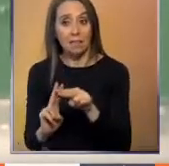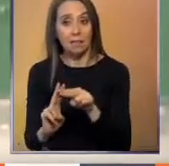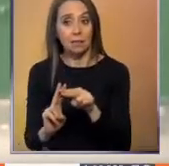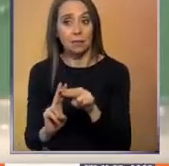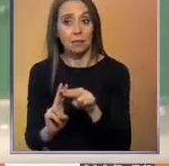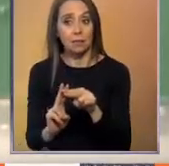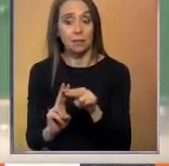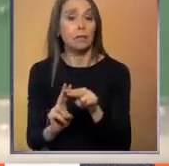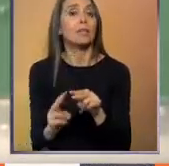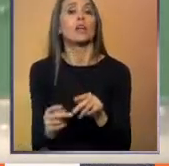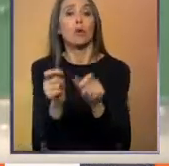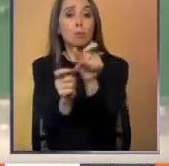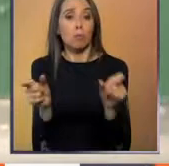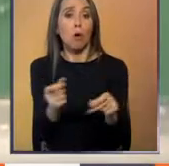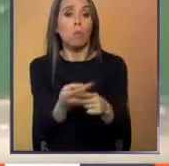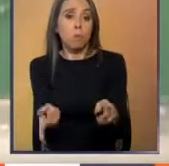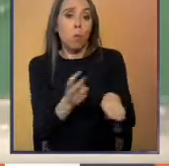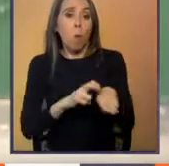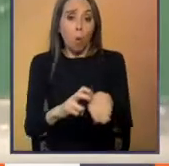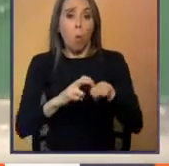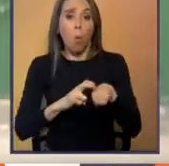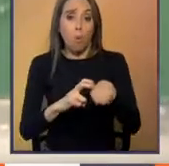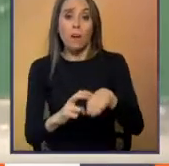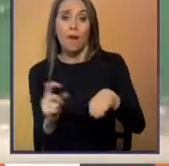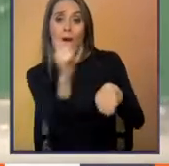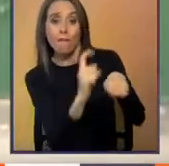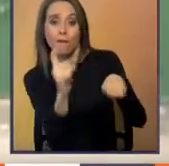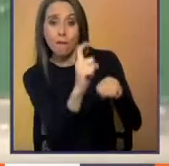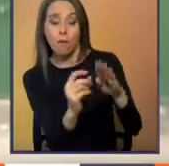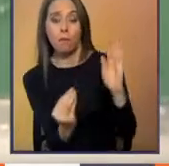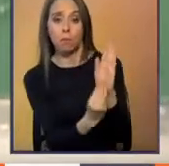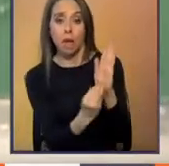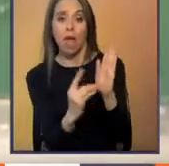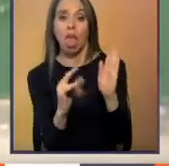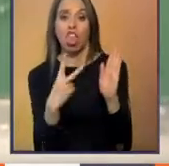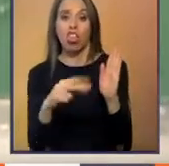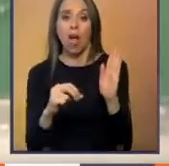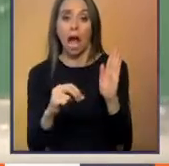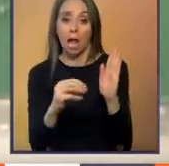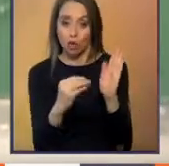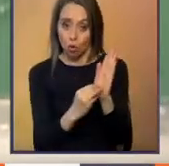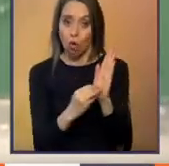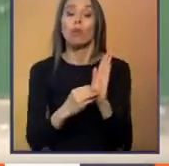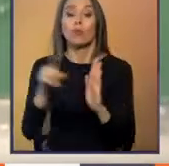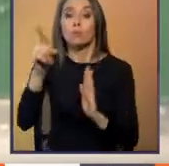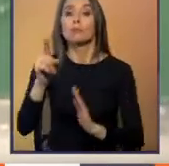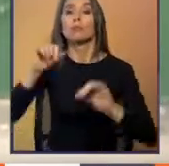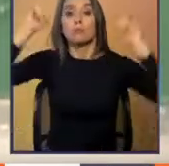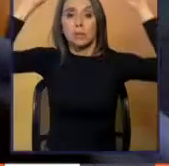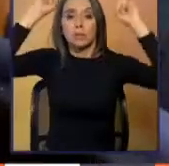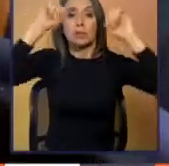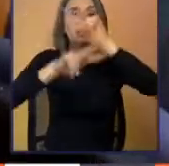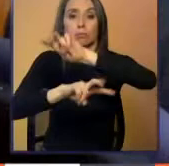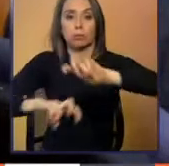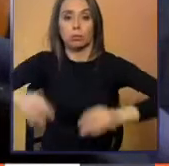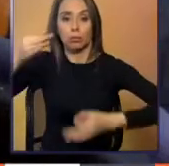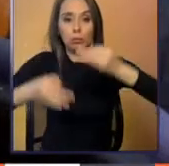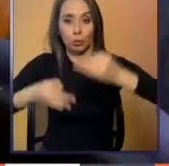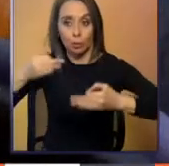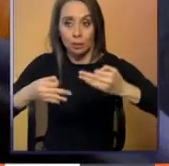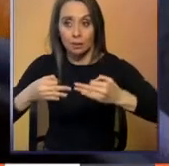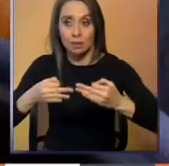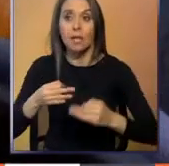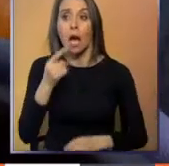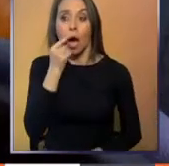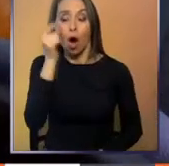en un sistema de transporte público de esas características es un daño calificado, el cual debe ser formalizado y investigado por el Ministerio Público. Bajo esta premisa